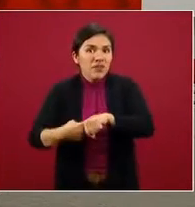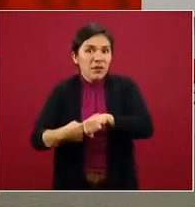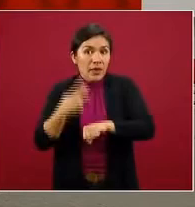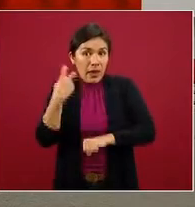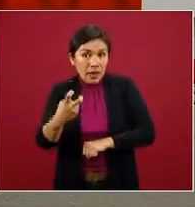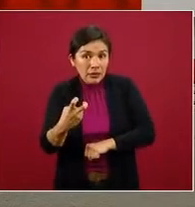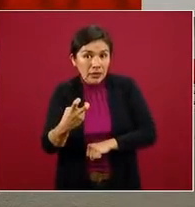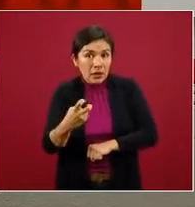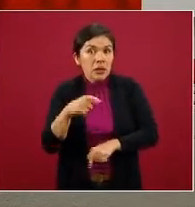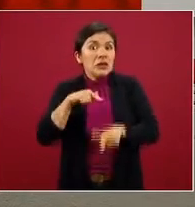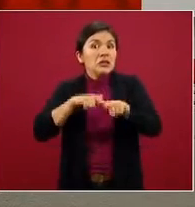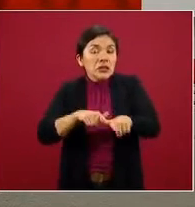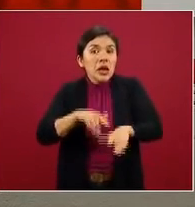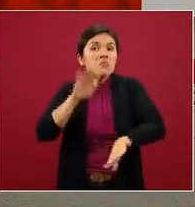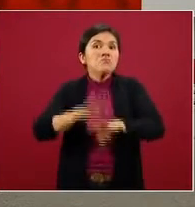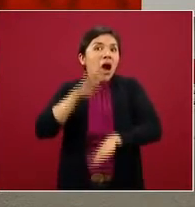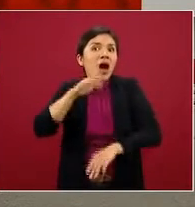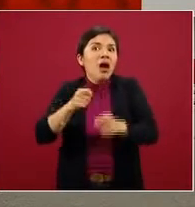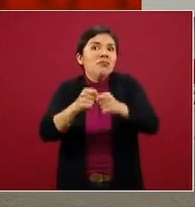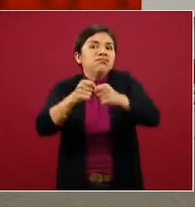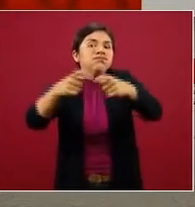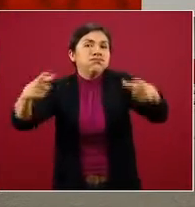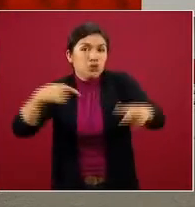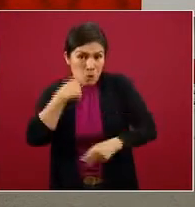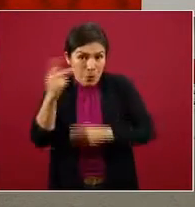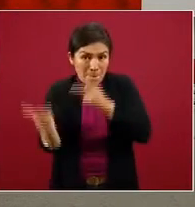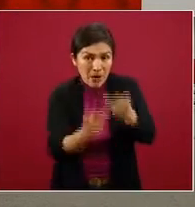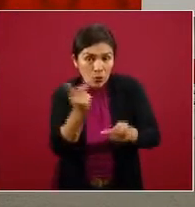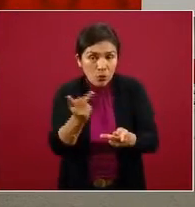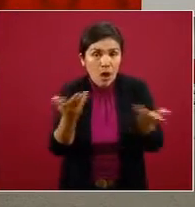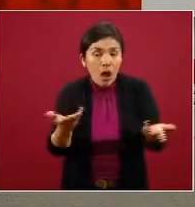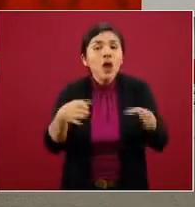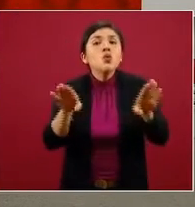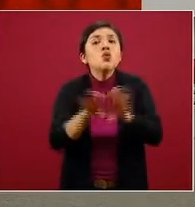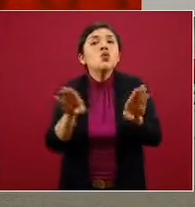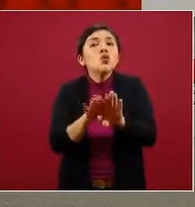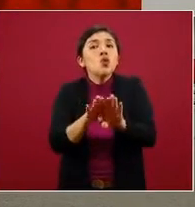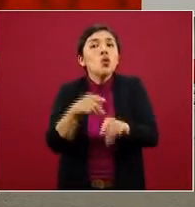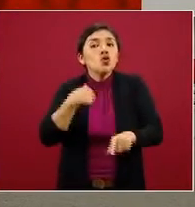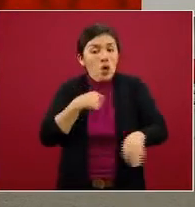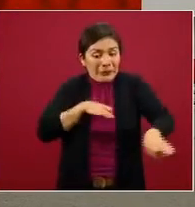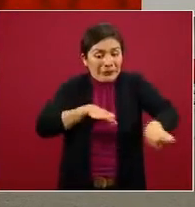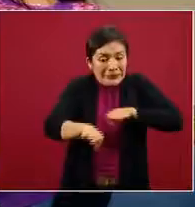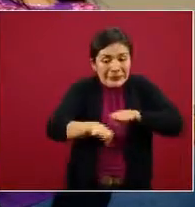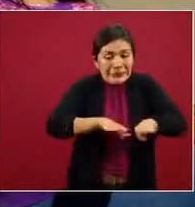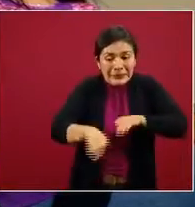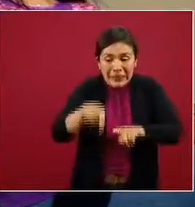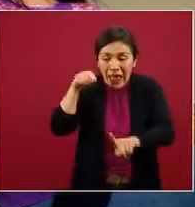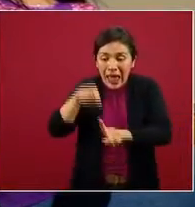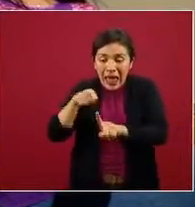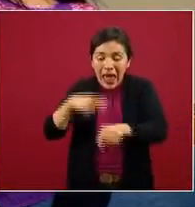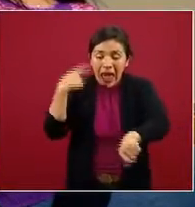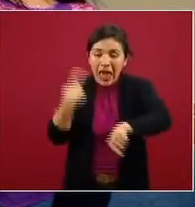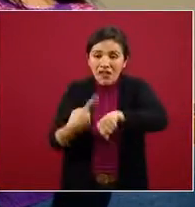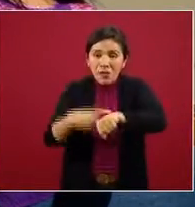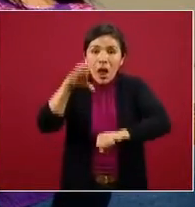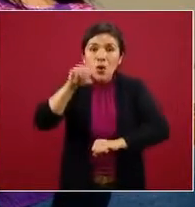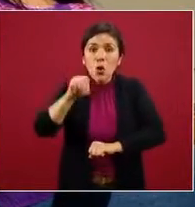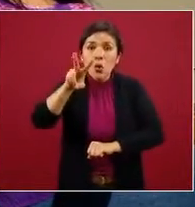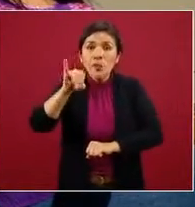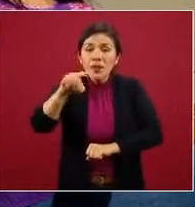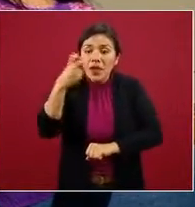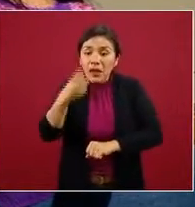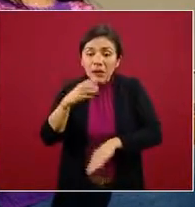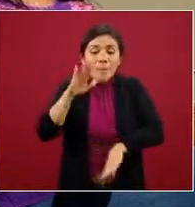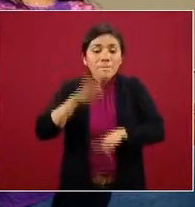una enfermedad que nos va a devastar. Eso es lo que le estoy preguntando. ¿Cómo vamos a trabajar con esa enfermedad de aquí en adelante?